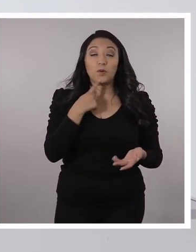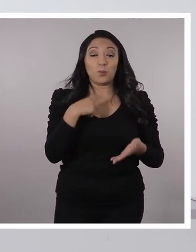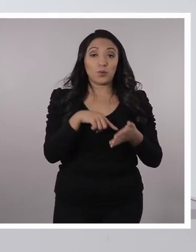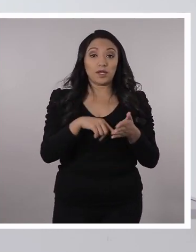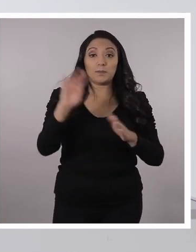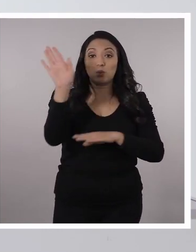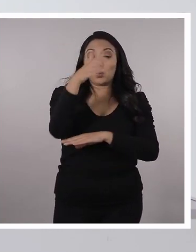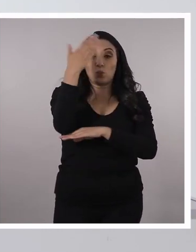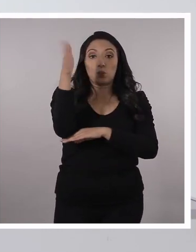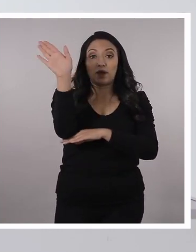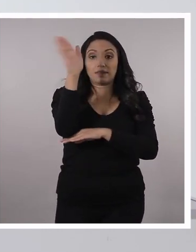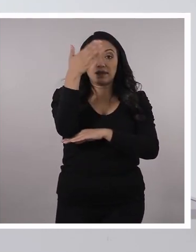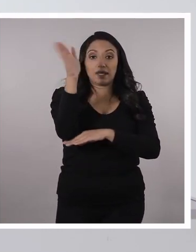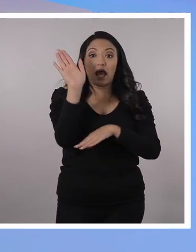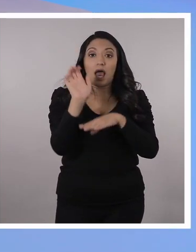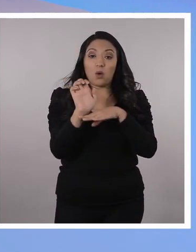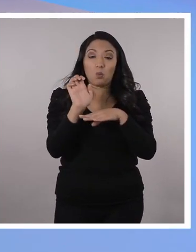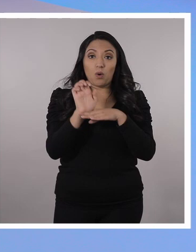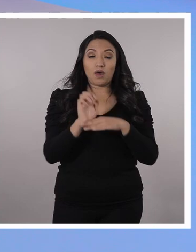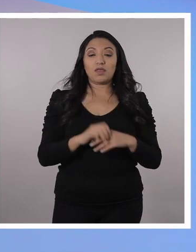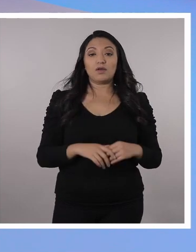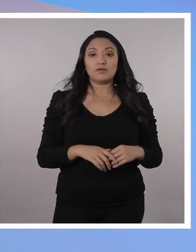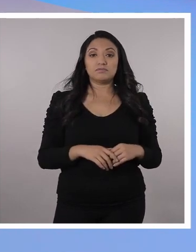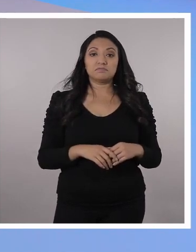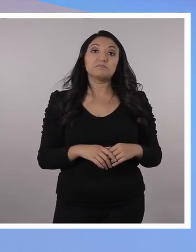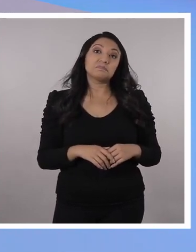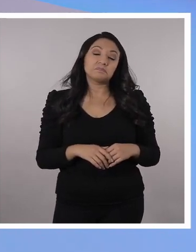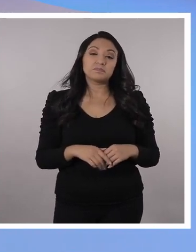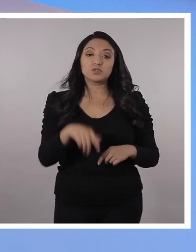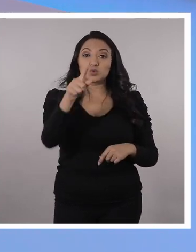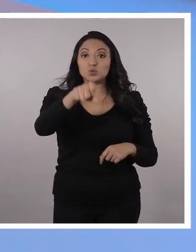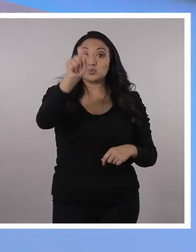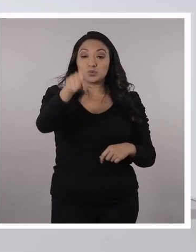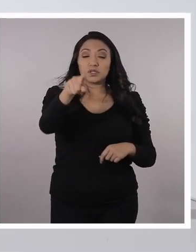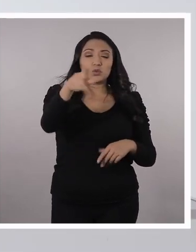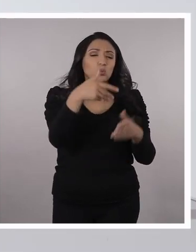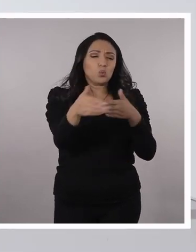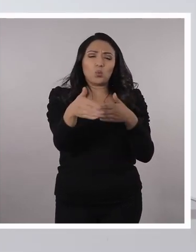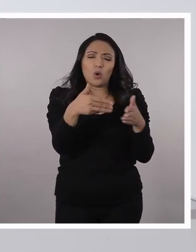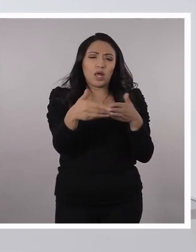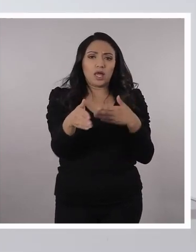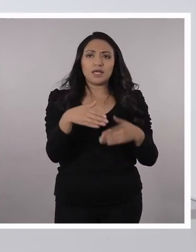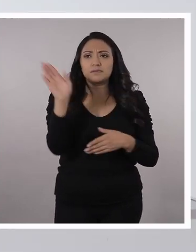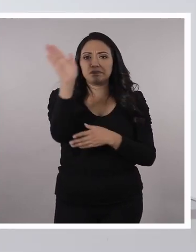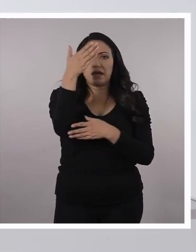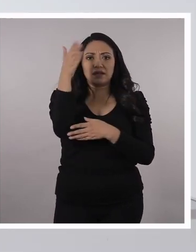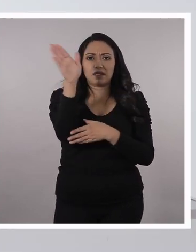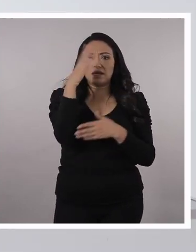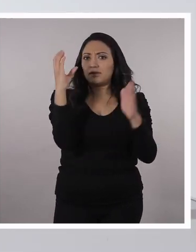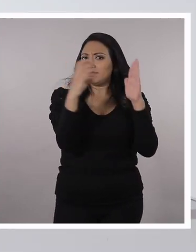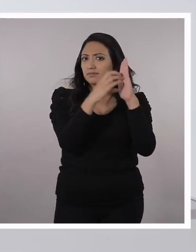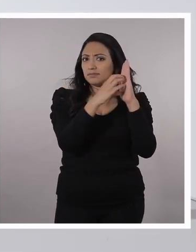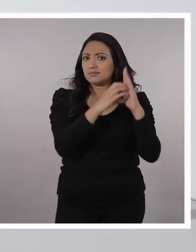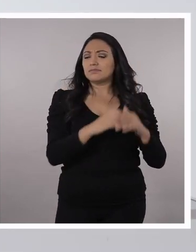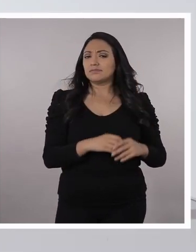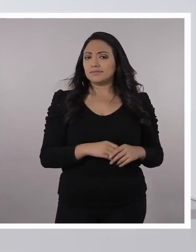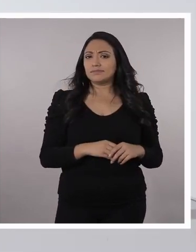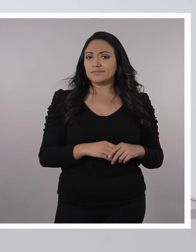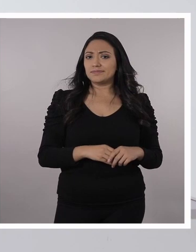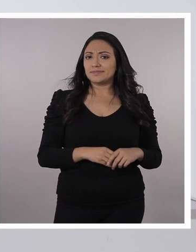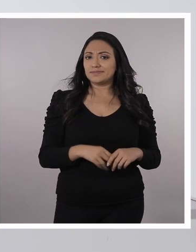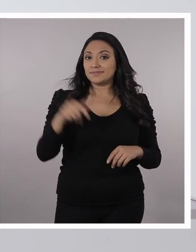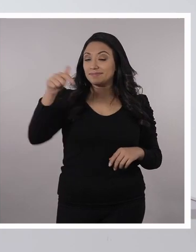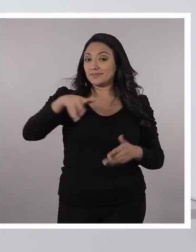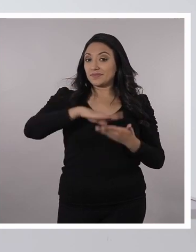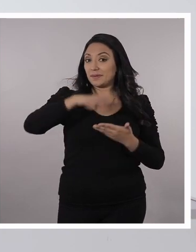Por ejemplo, tenemos la bandera de su país. Ustedes pueden colocar la suya, pero deben poner